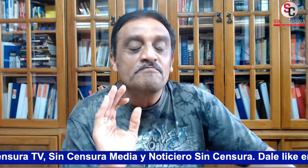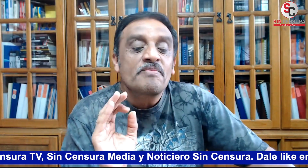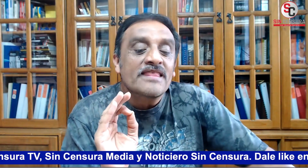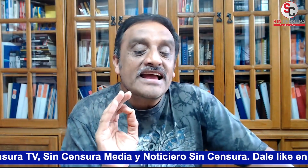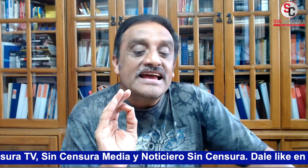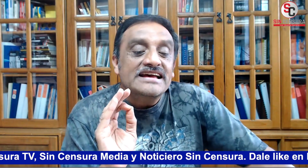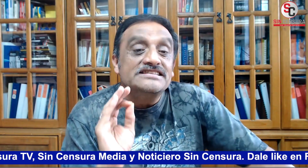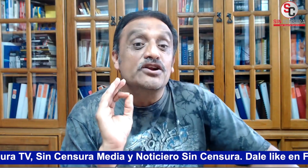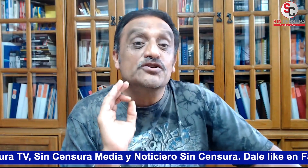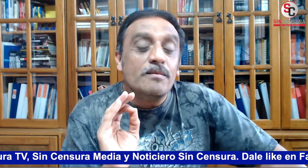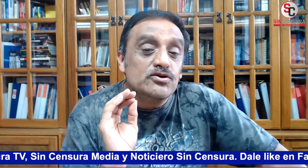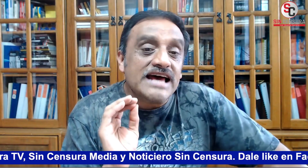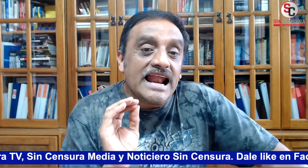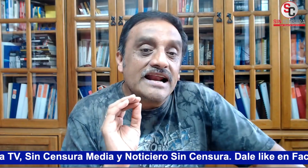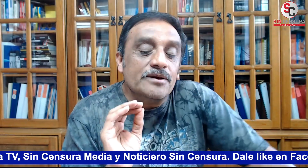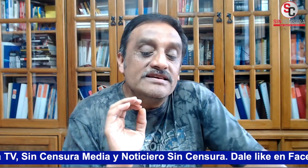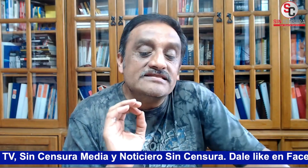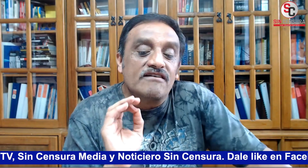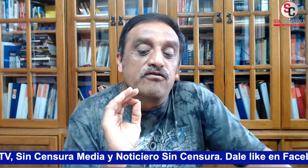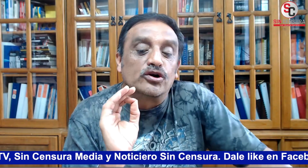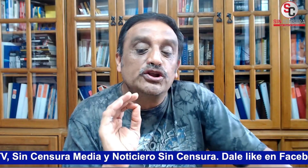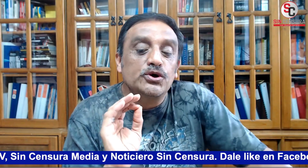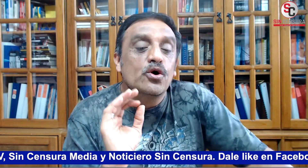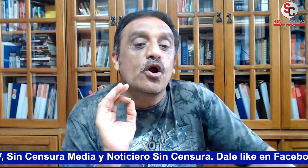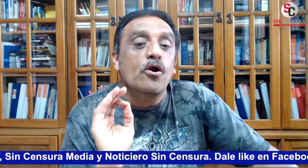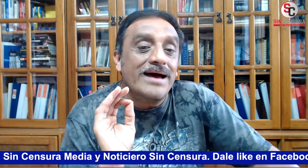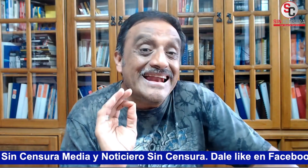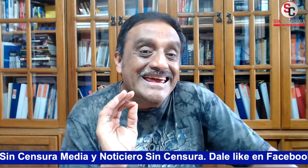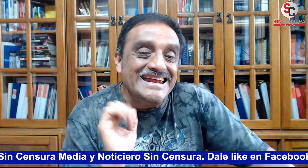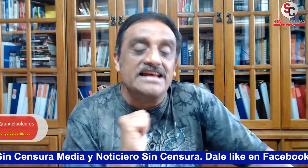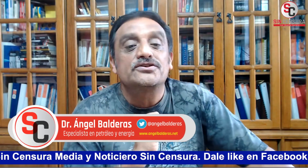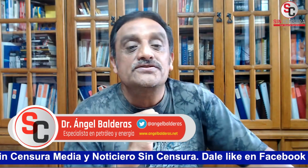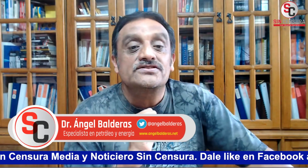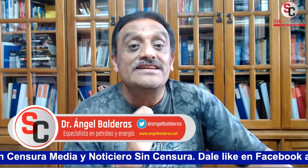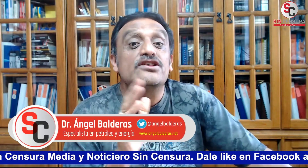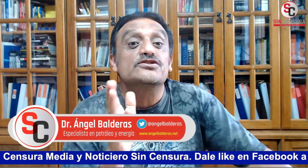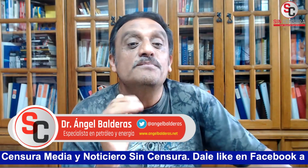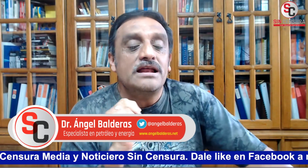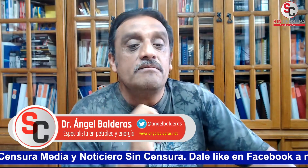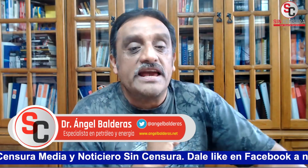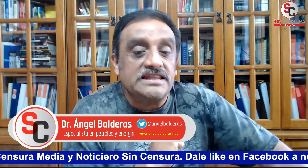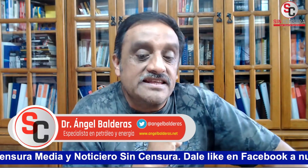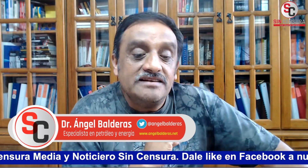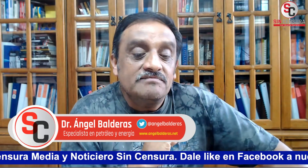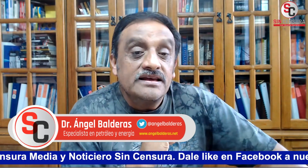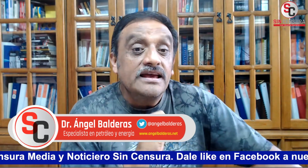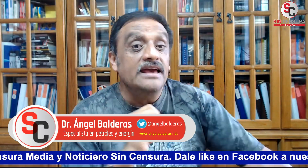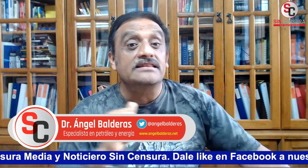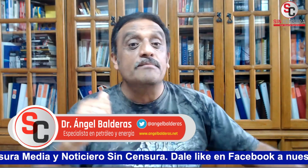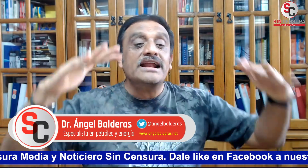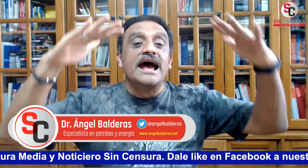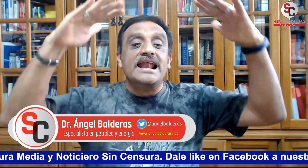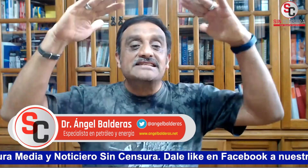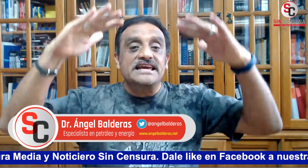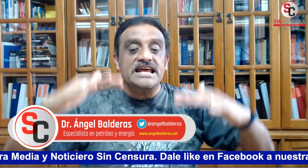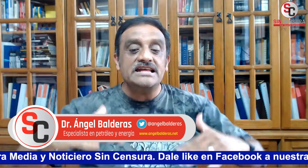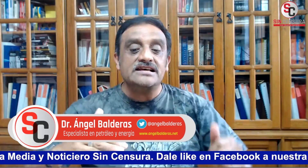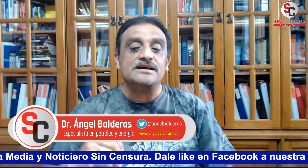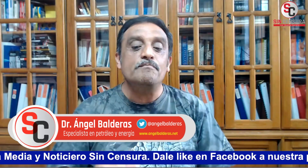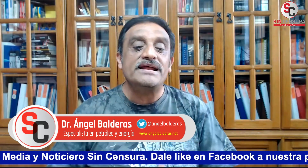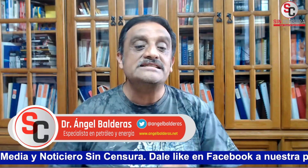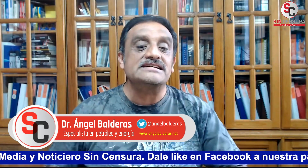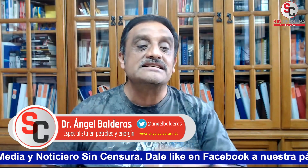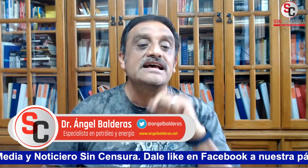Mira, si nos vamos a la revista Fortune Global 500 de 2020, que te marca las